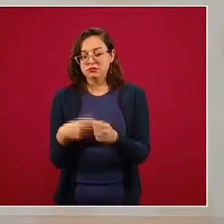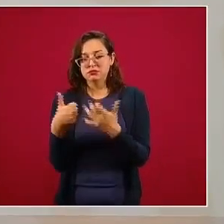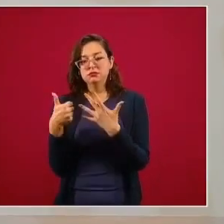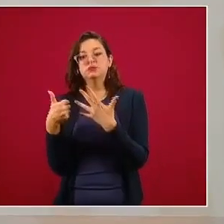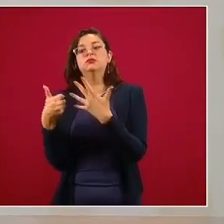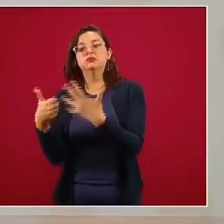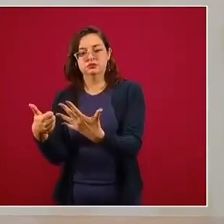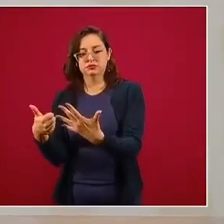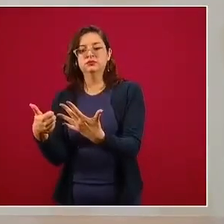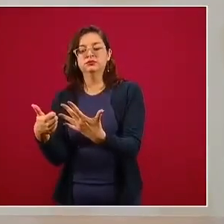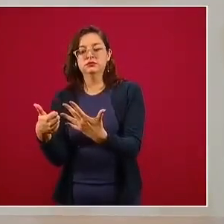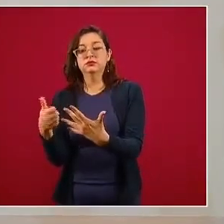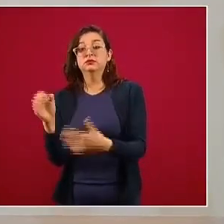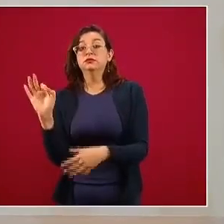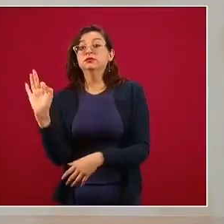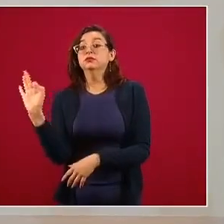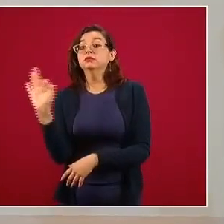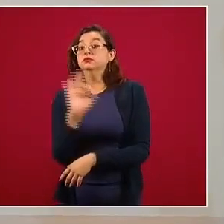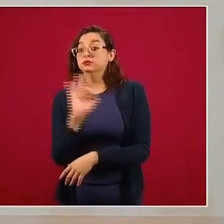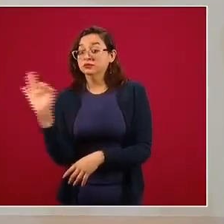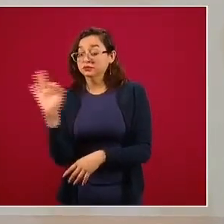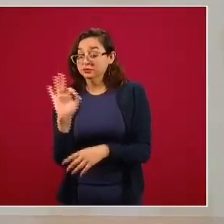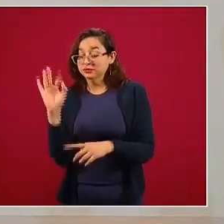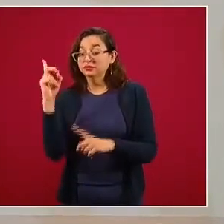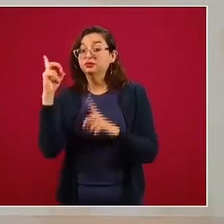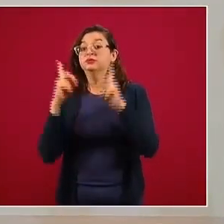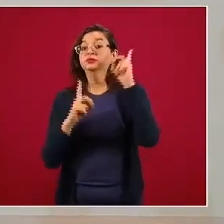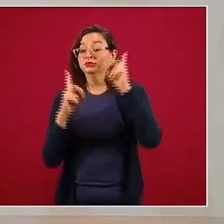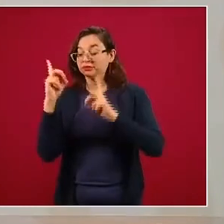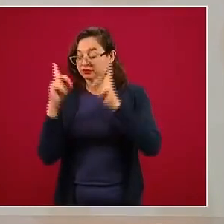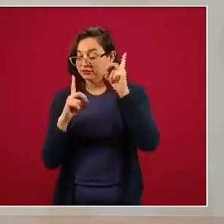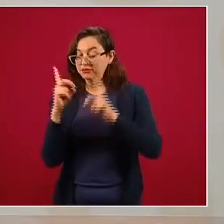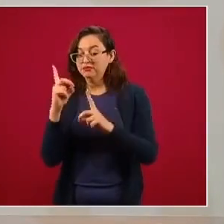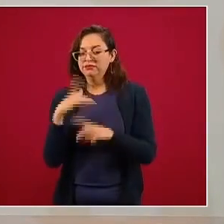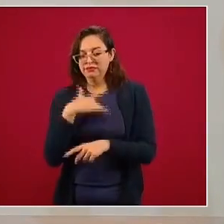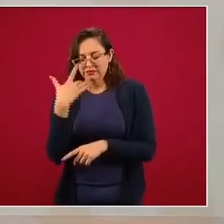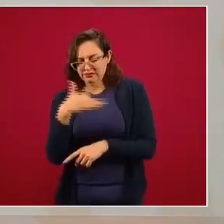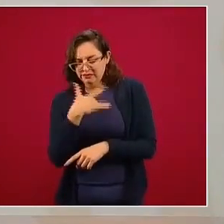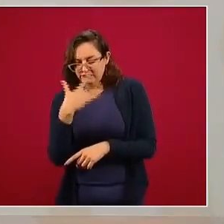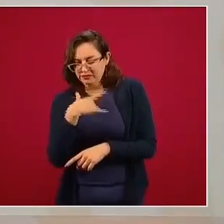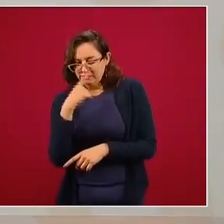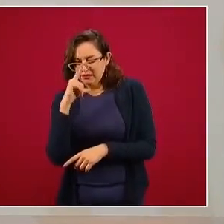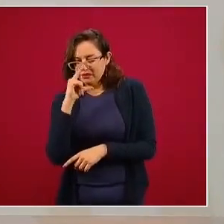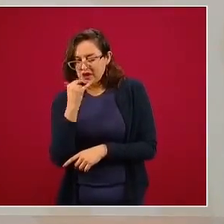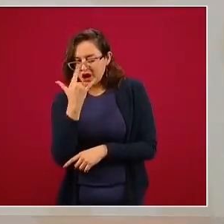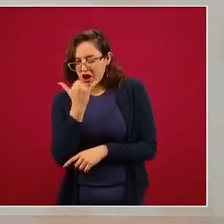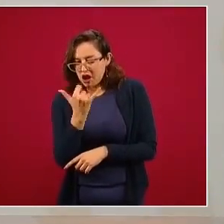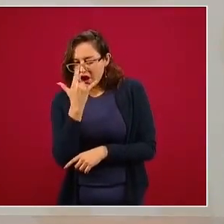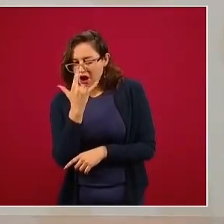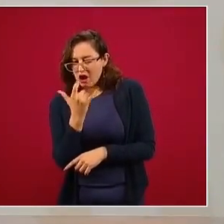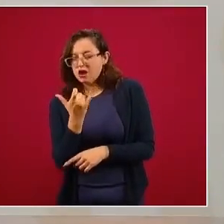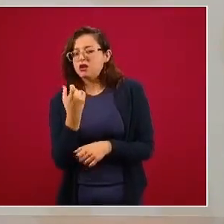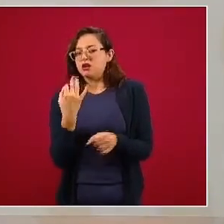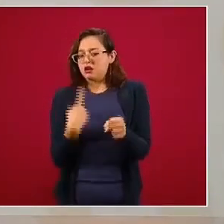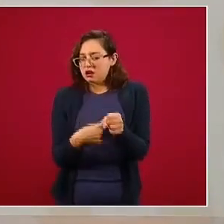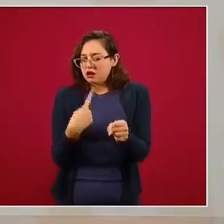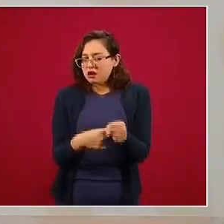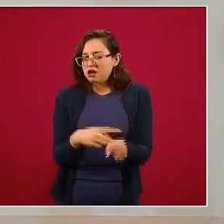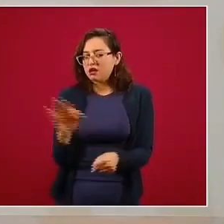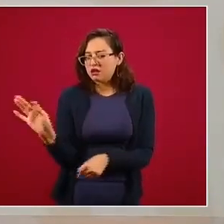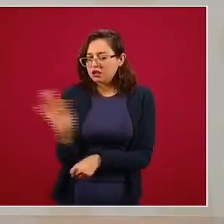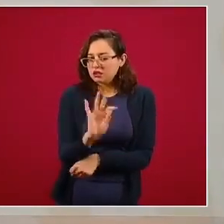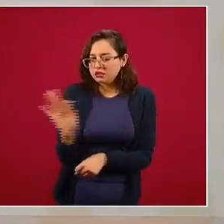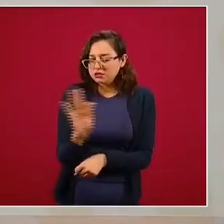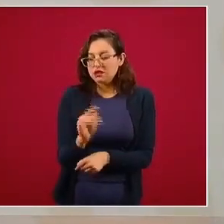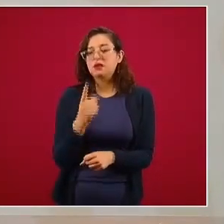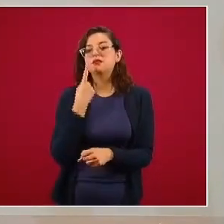6 como casos sospechosos, es decir, que en su momento presentaron signos y síntomas de la enfermedad. Se tomó